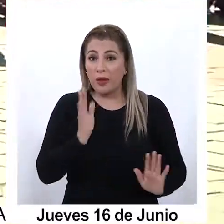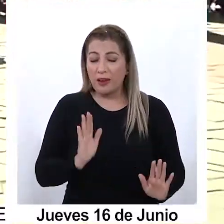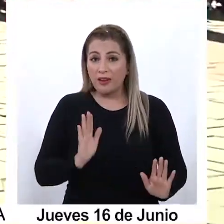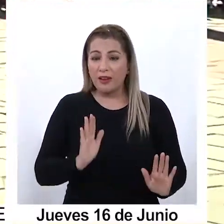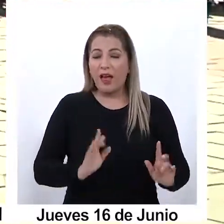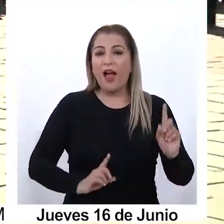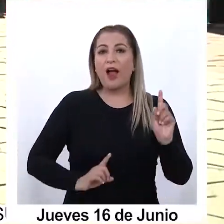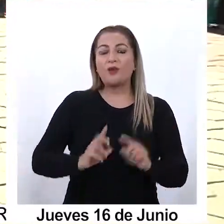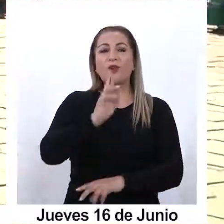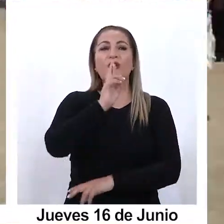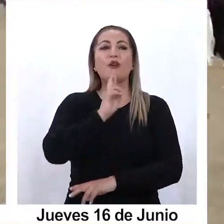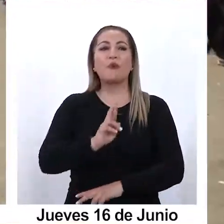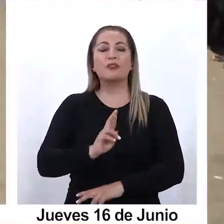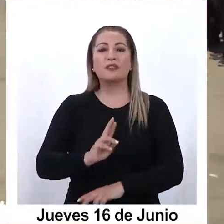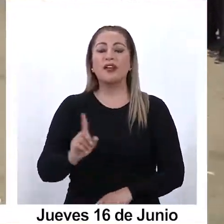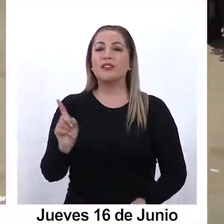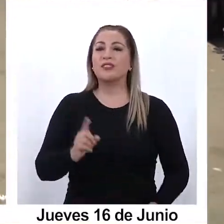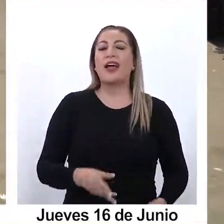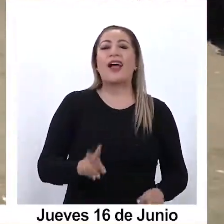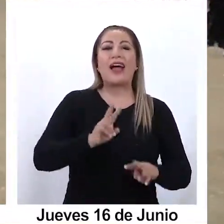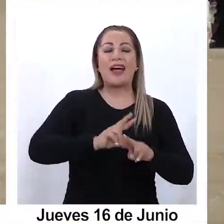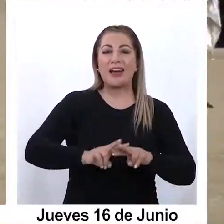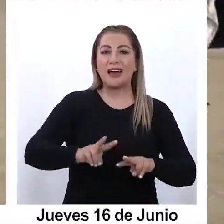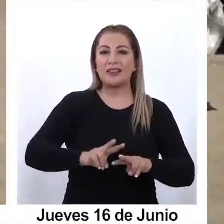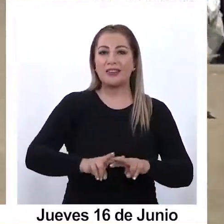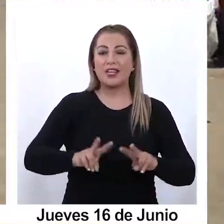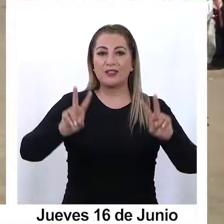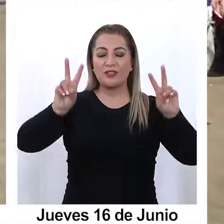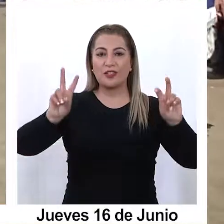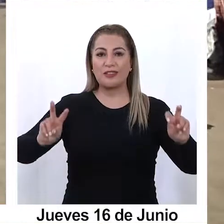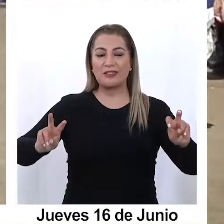incluso se resuelva realizarla en modo